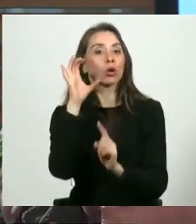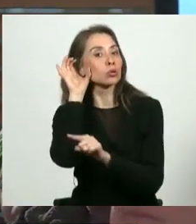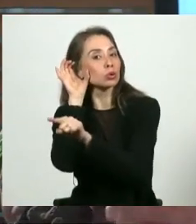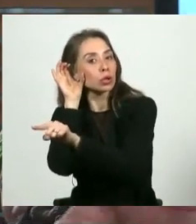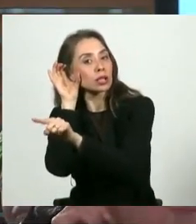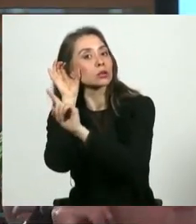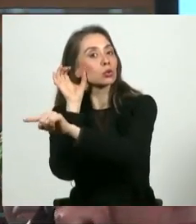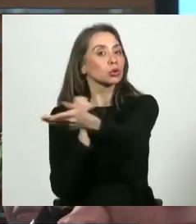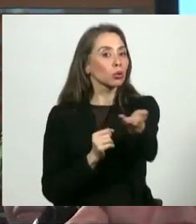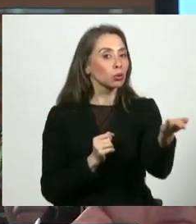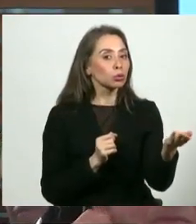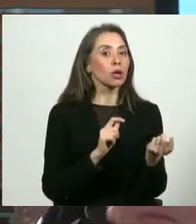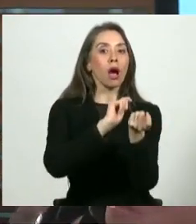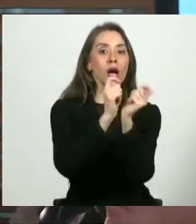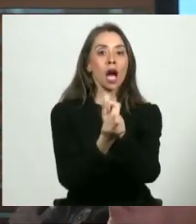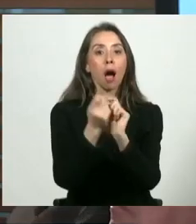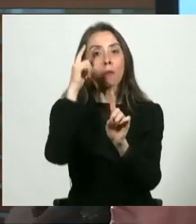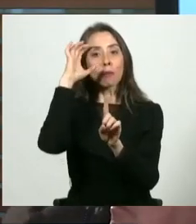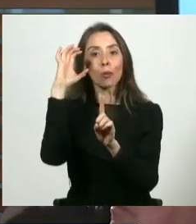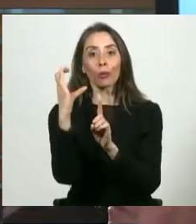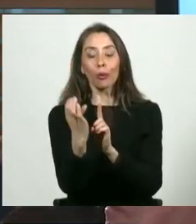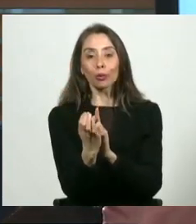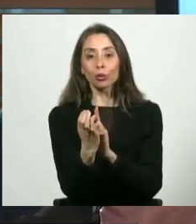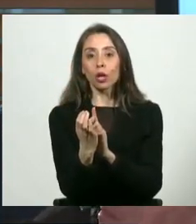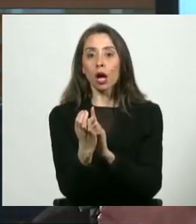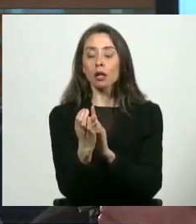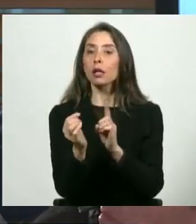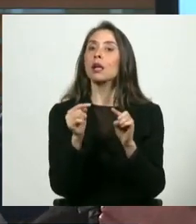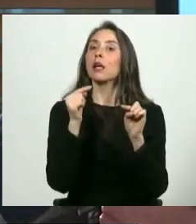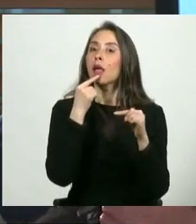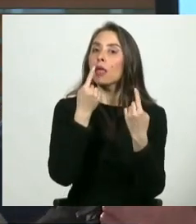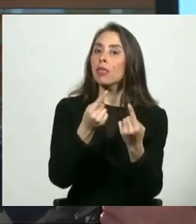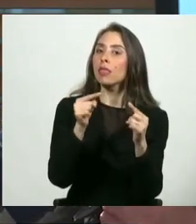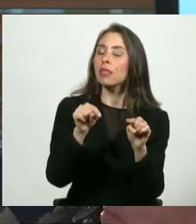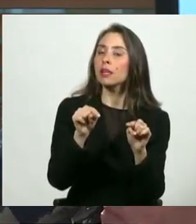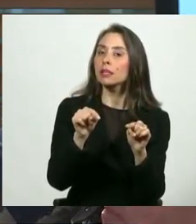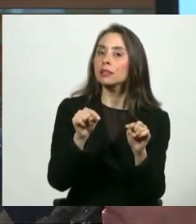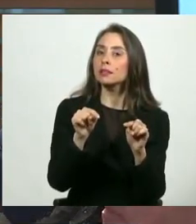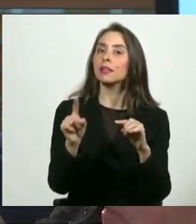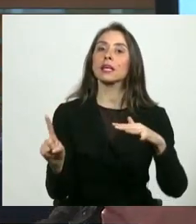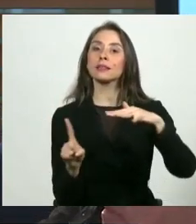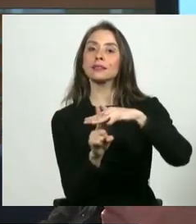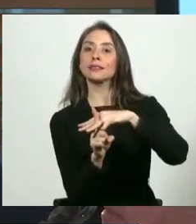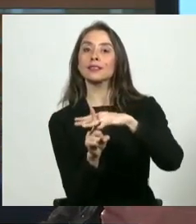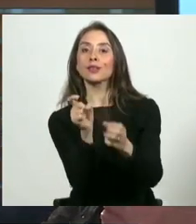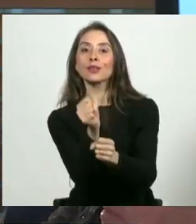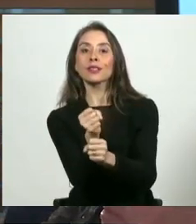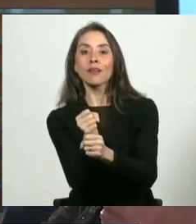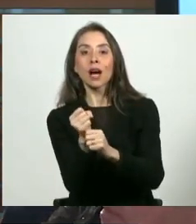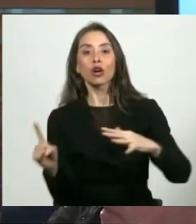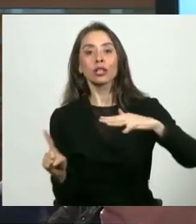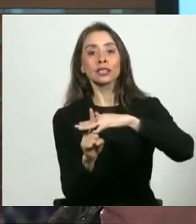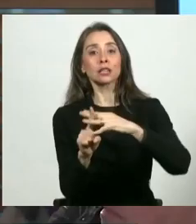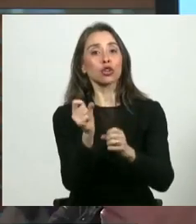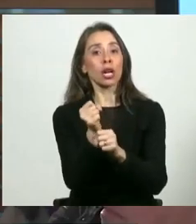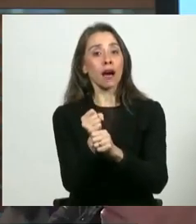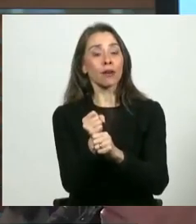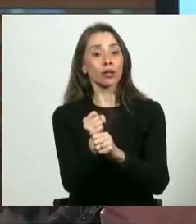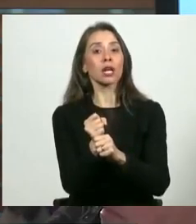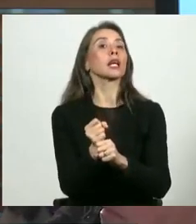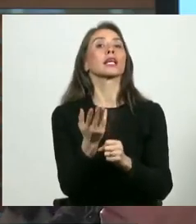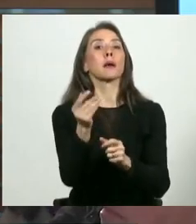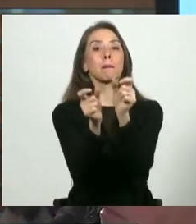la escuché a ustedes sobre el cambio cultural. Y se habla entonces, en esta instancia al menos, de la inserción laboral. Y la inserción laboral ocurre por